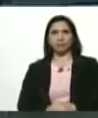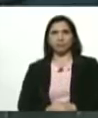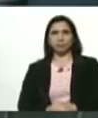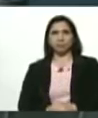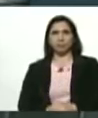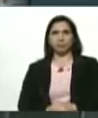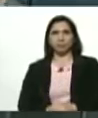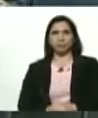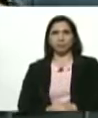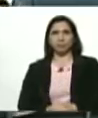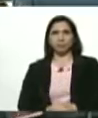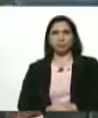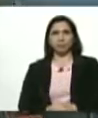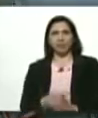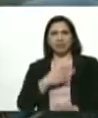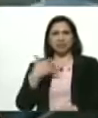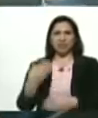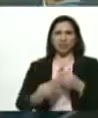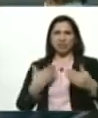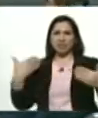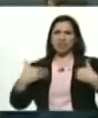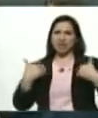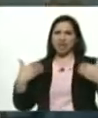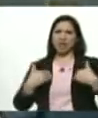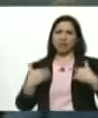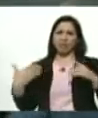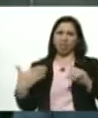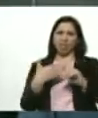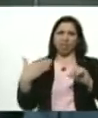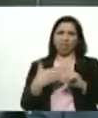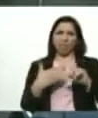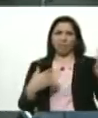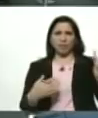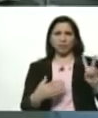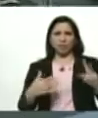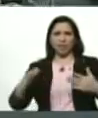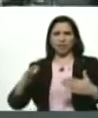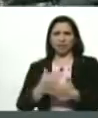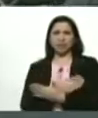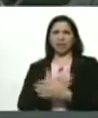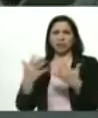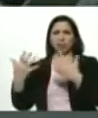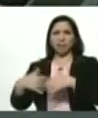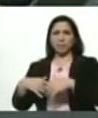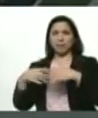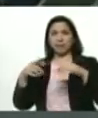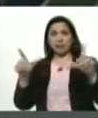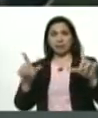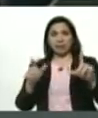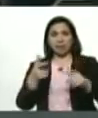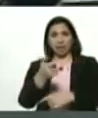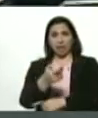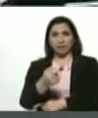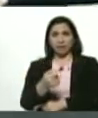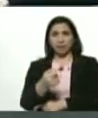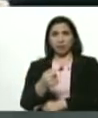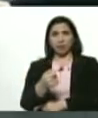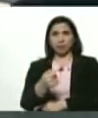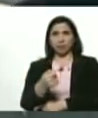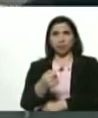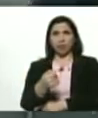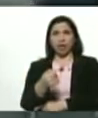quisieron hacerle un daño a venezuela quitándole directv por orden del gobierno de eeuu y más bien nos han hecho un bien